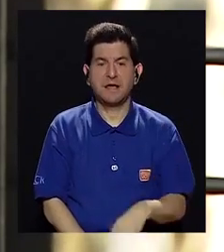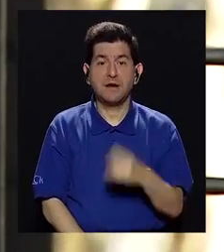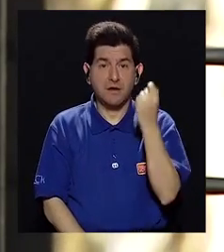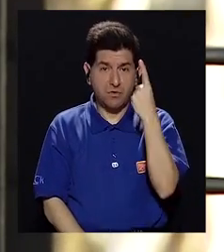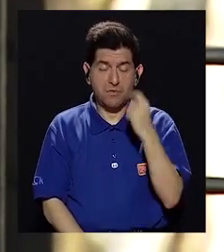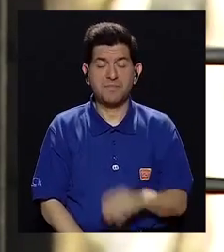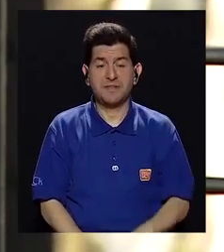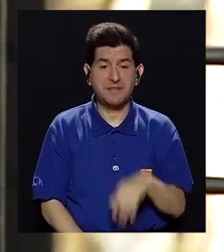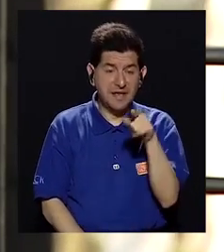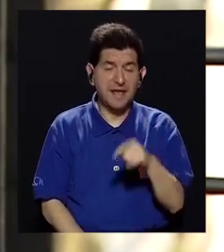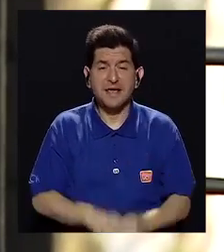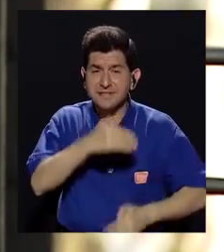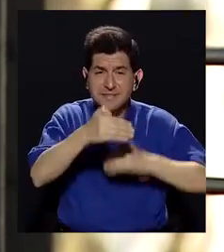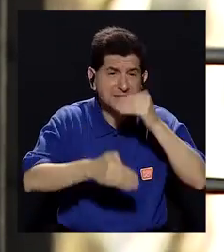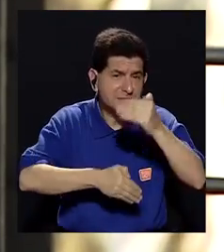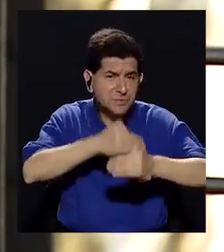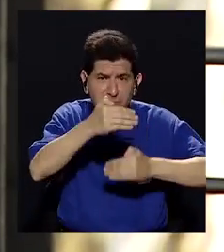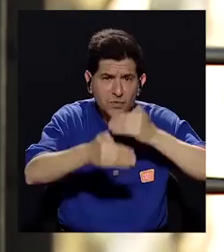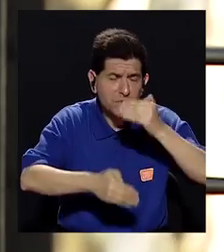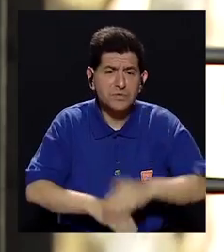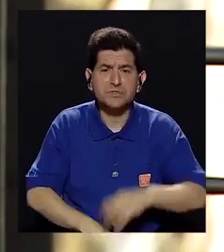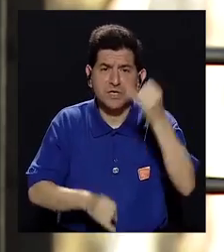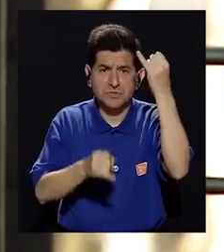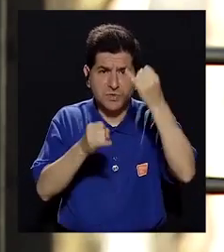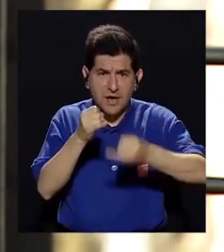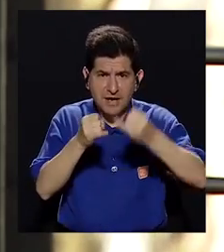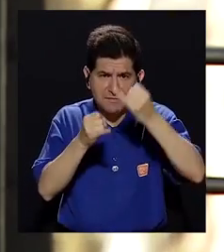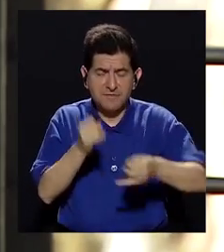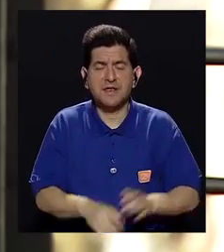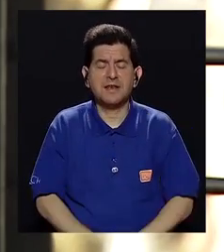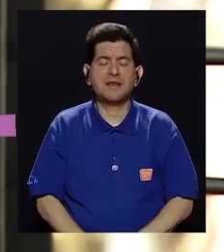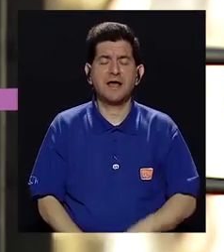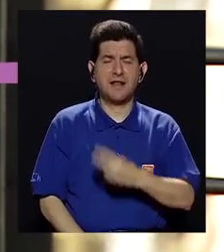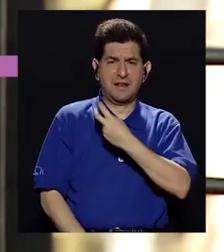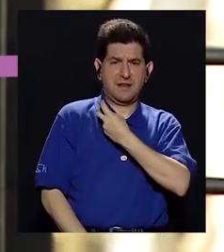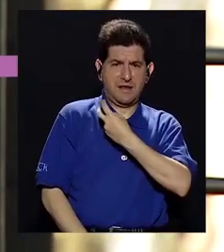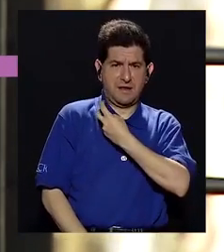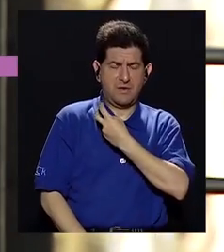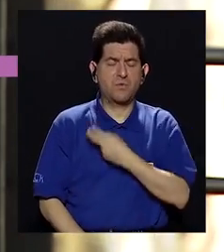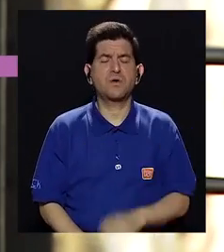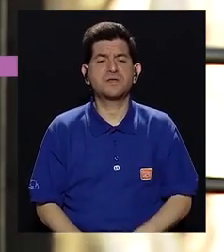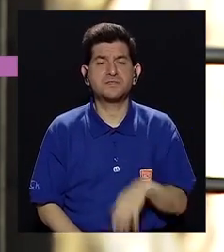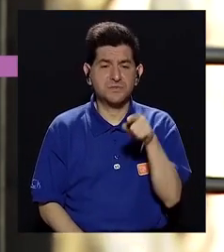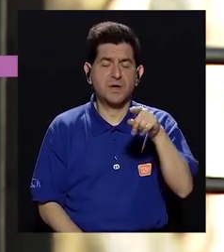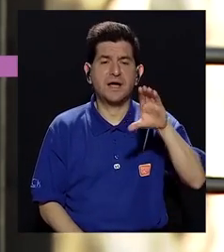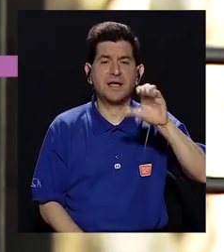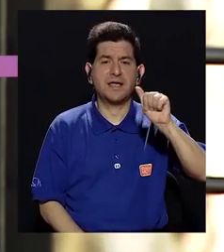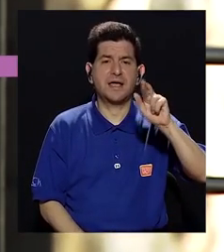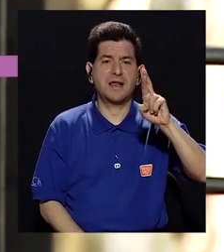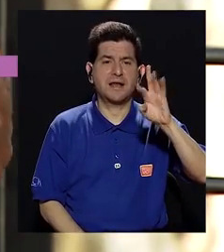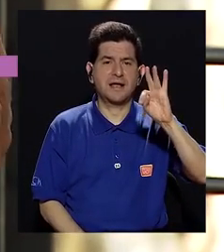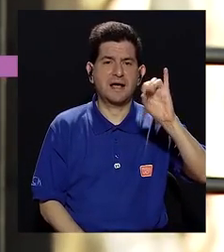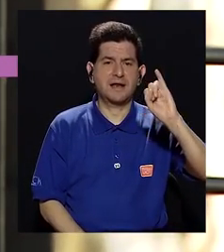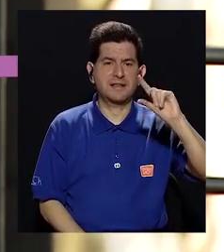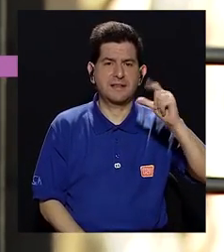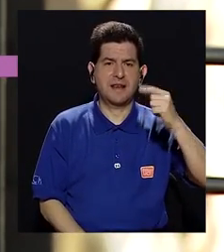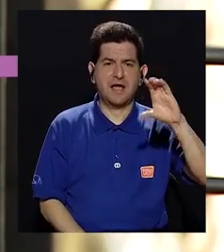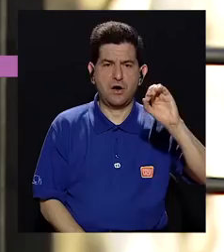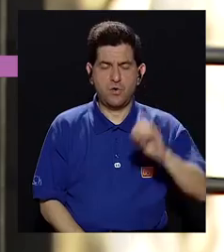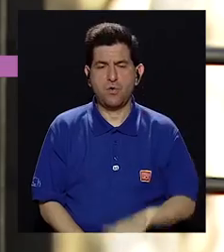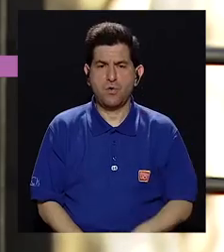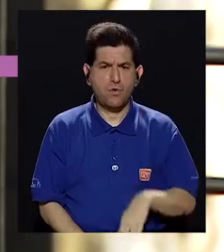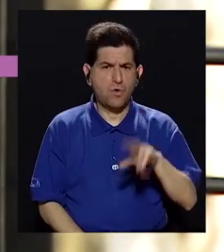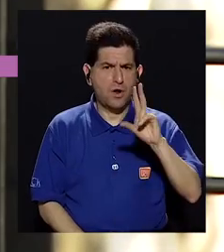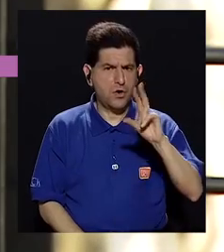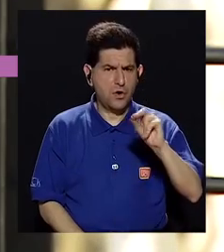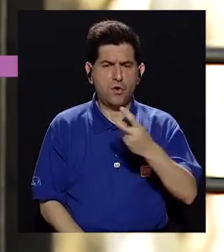hay que entender que el desgaste se da en el final del hueso, que es donde está la capa de cartílago. El hueso en sí no pega el hueso contra otro